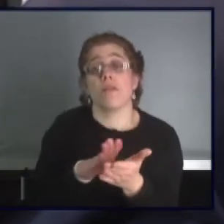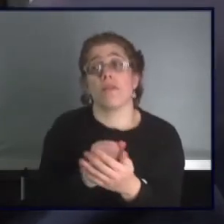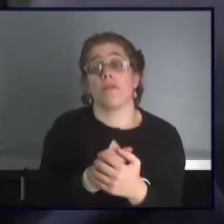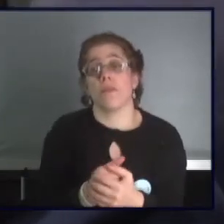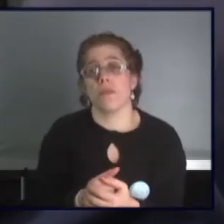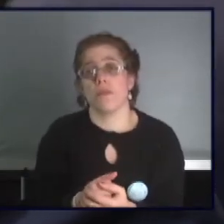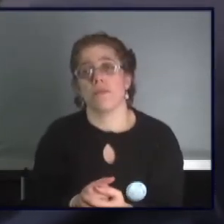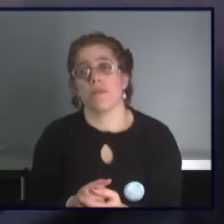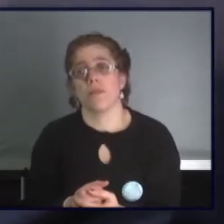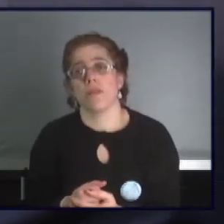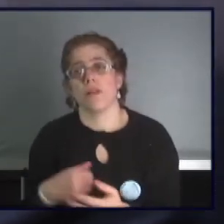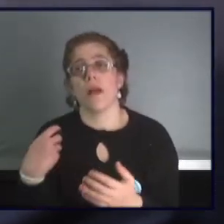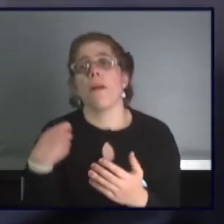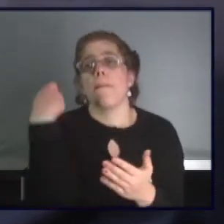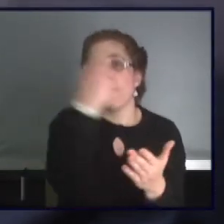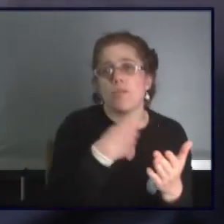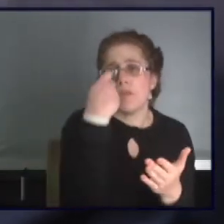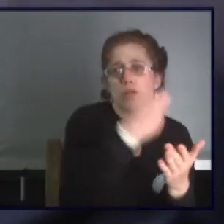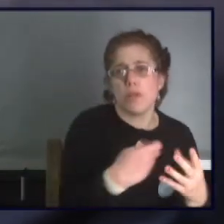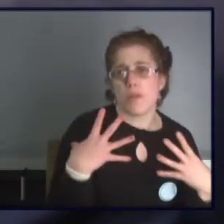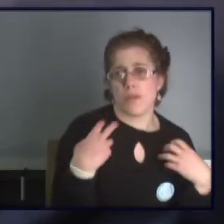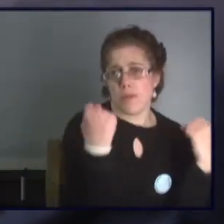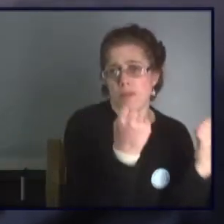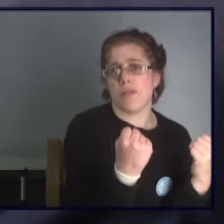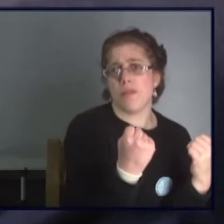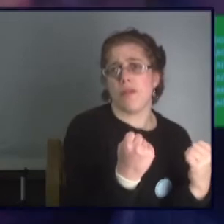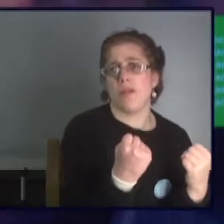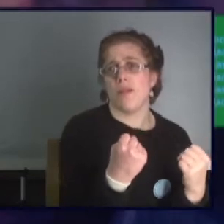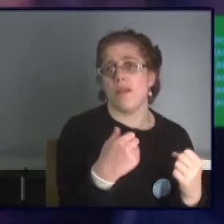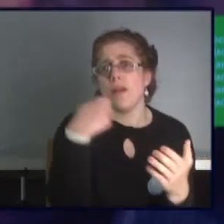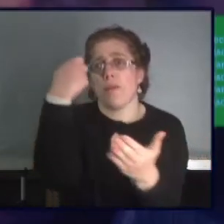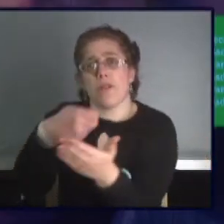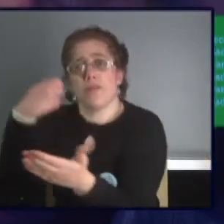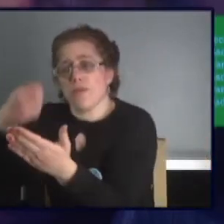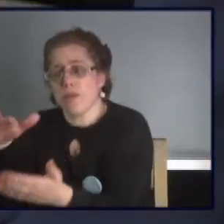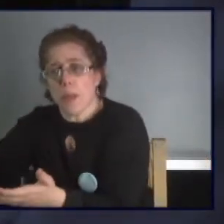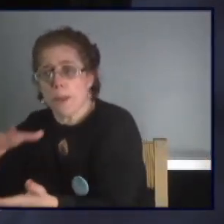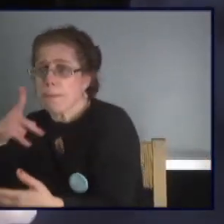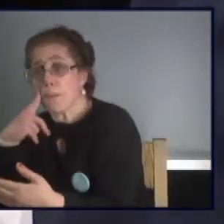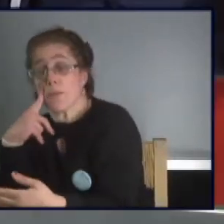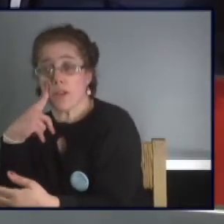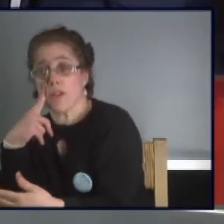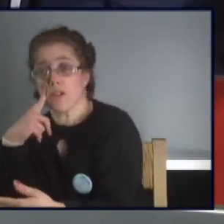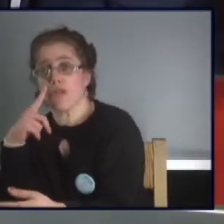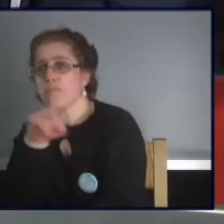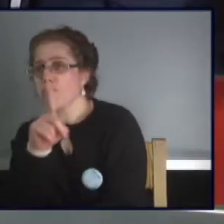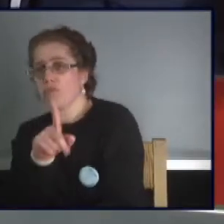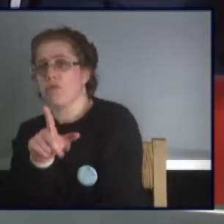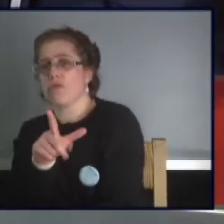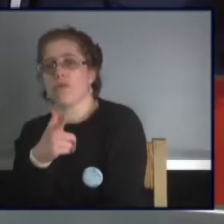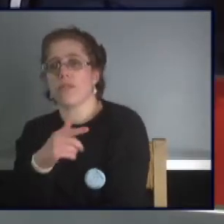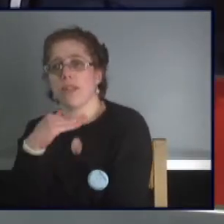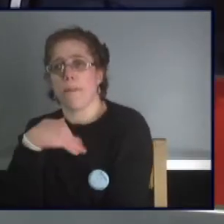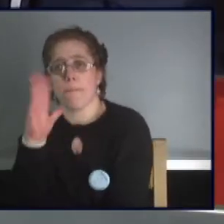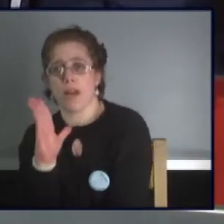si el presupuesto para salud del 50 por ciento del presupuesto de la municipalidad y bueno no está mal que manden todo ese